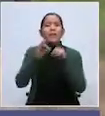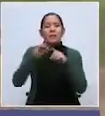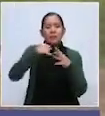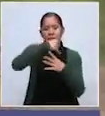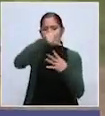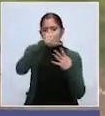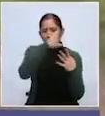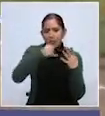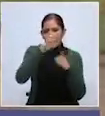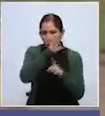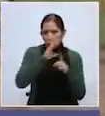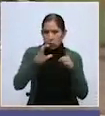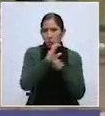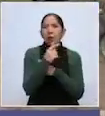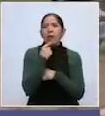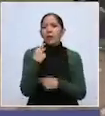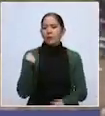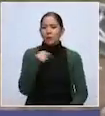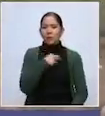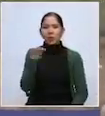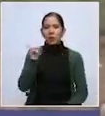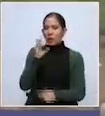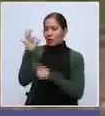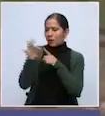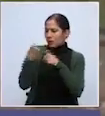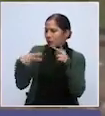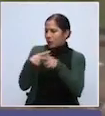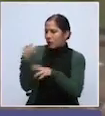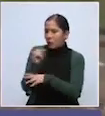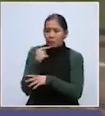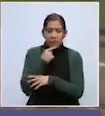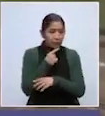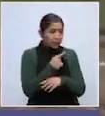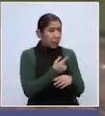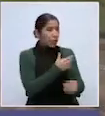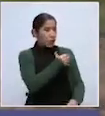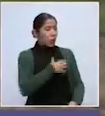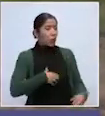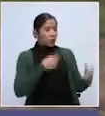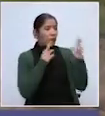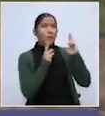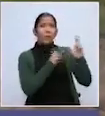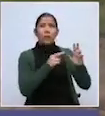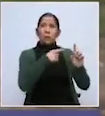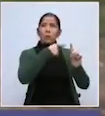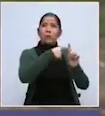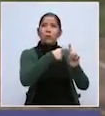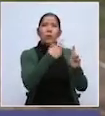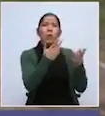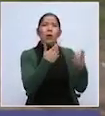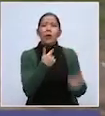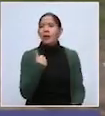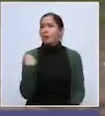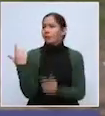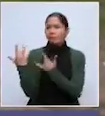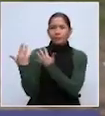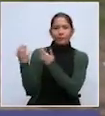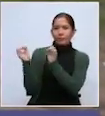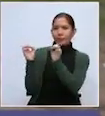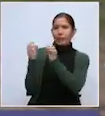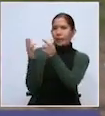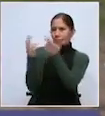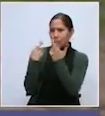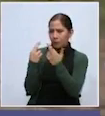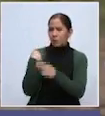que estamos acá y como FEJUVE, ¿no? ¿No han tenido una respuesta positiva, sin embargo, de la gobernación cruceña? Hasta el momento todavía, eso estamos